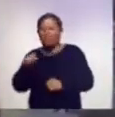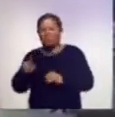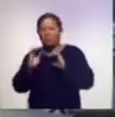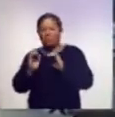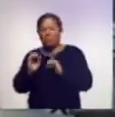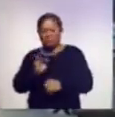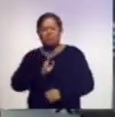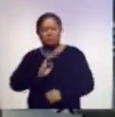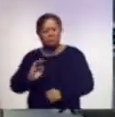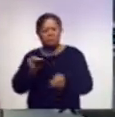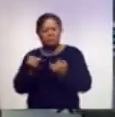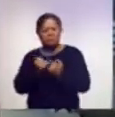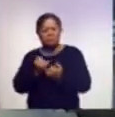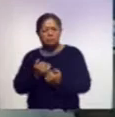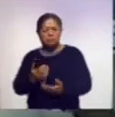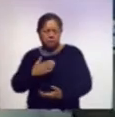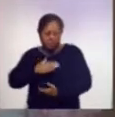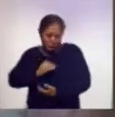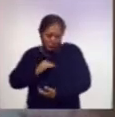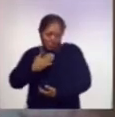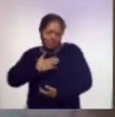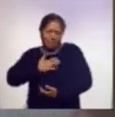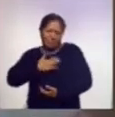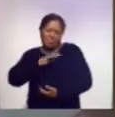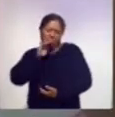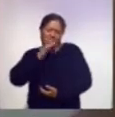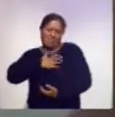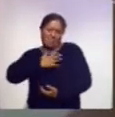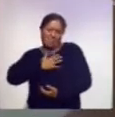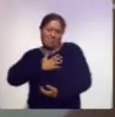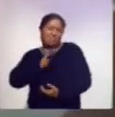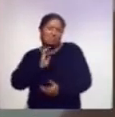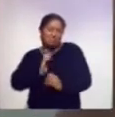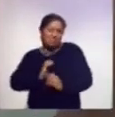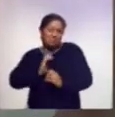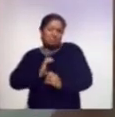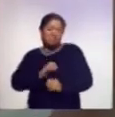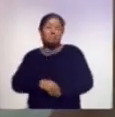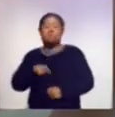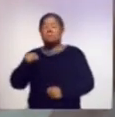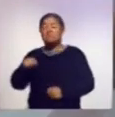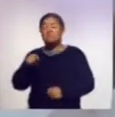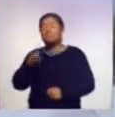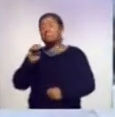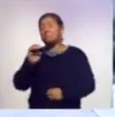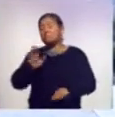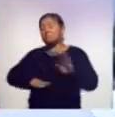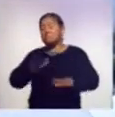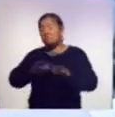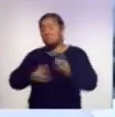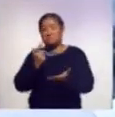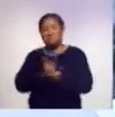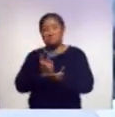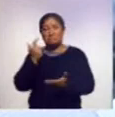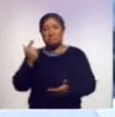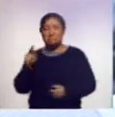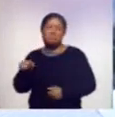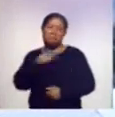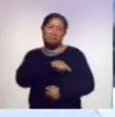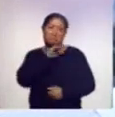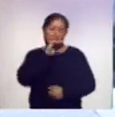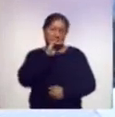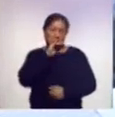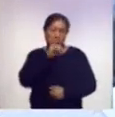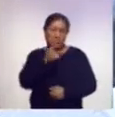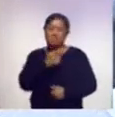hacer incluso sobre el pecho de la mamá. Cuando esto no es posible por el estado de gravedad del bebé, a la mamá ya se le empieza